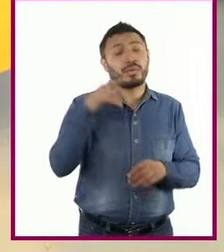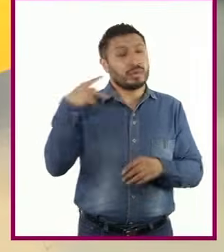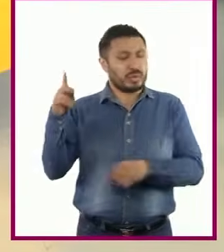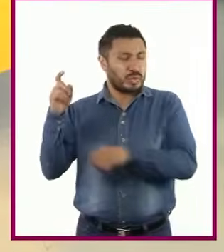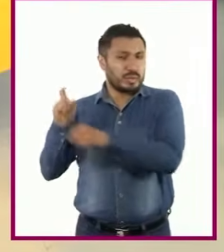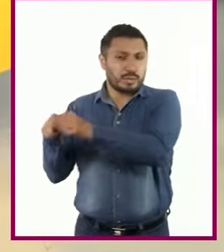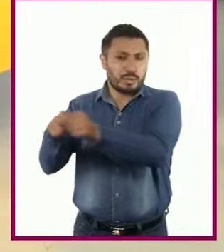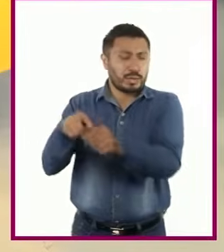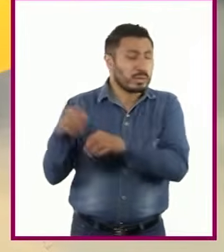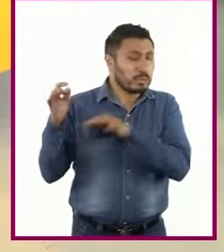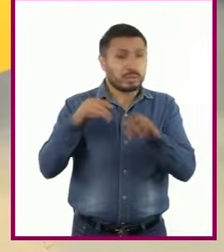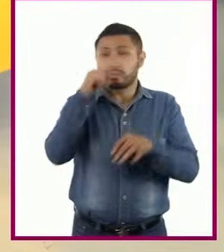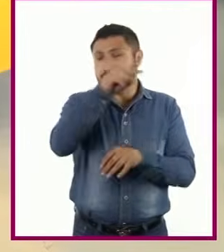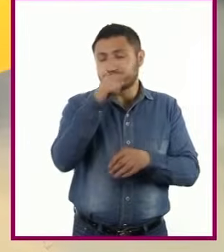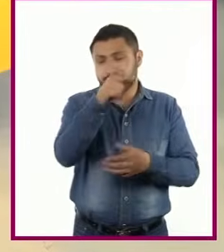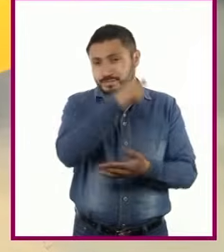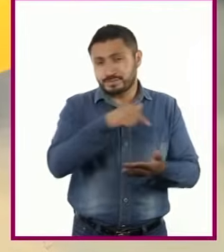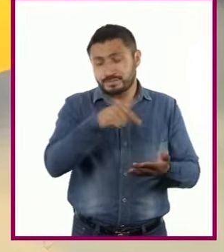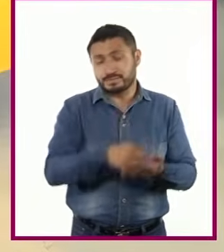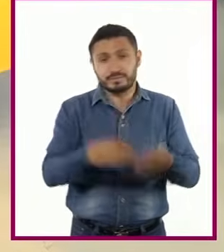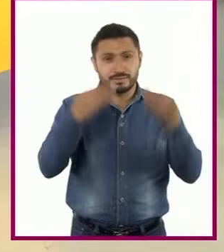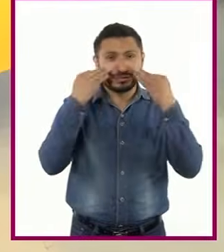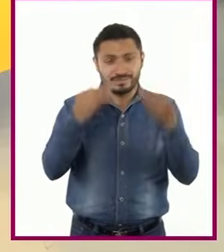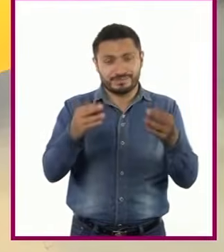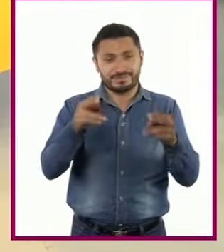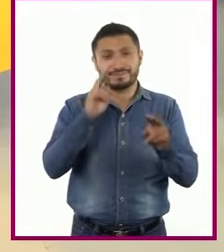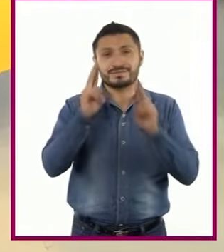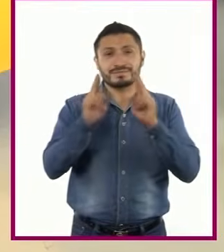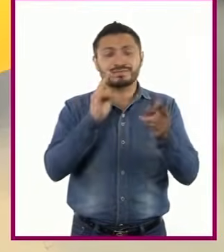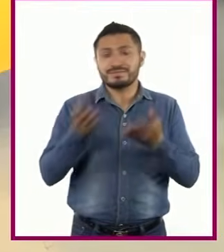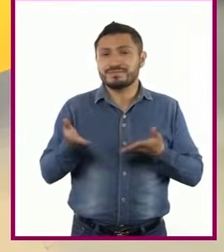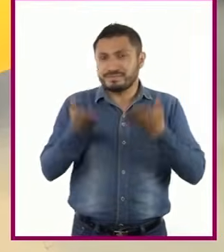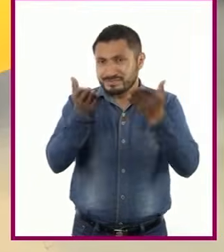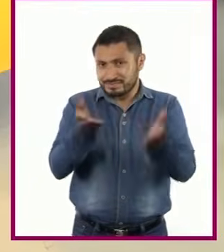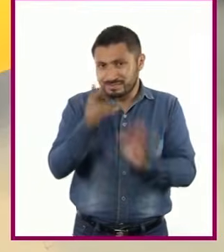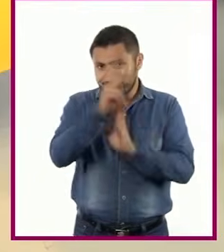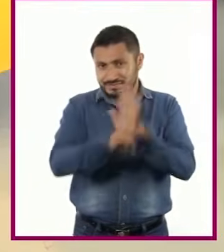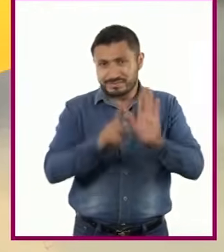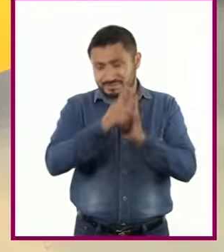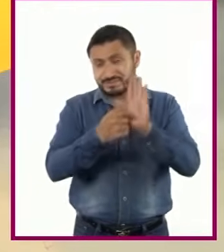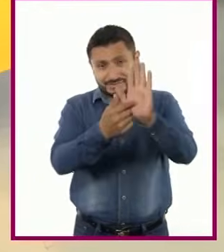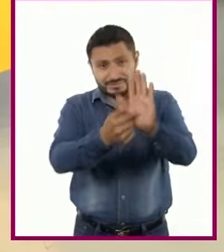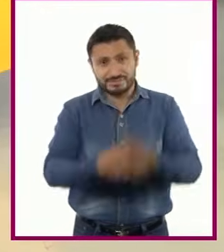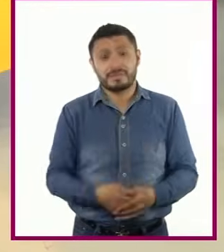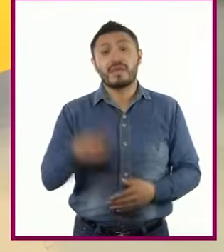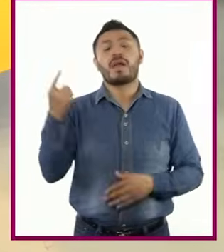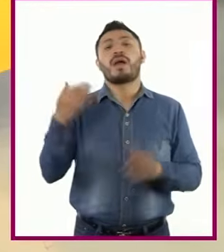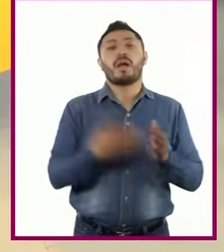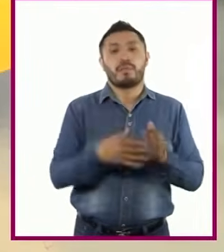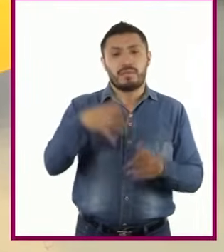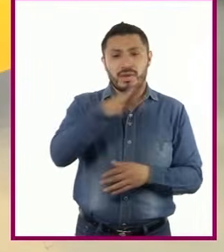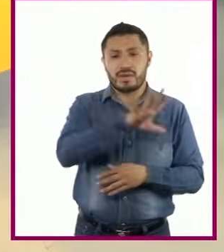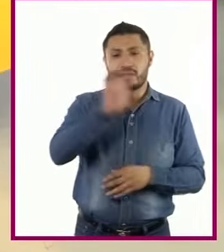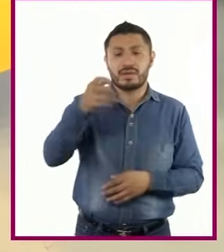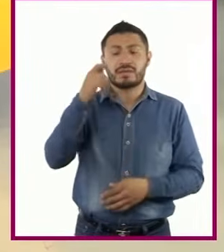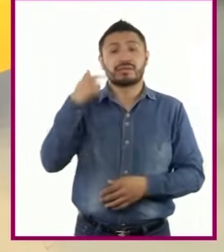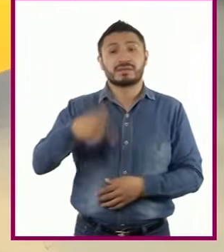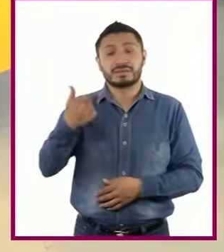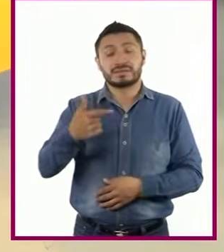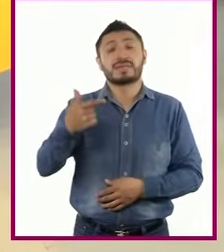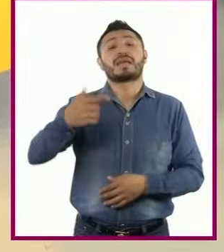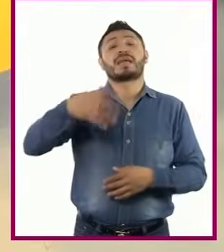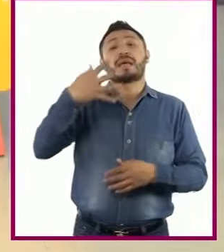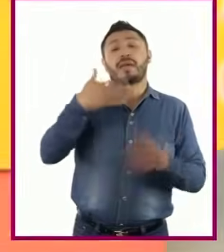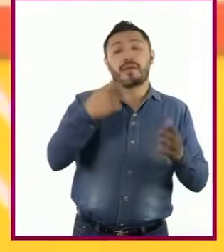Tenochtitlan. Veamos y escuchemos la siguiente nota. ¡Corre video! En 1517 y 1518,